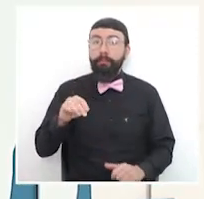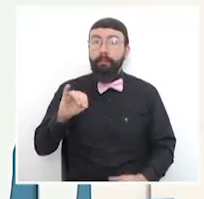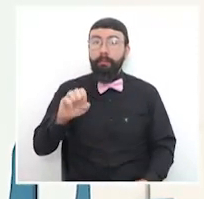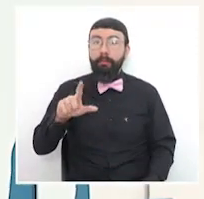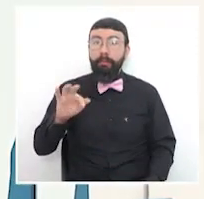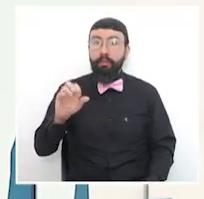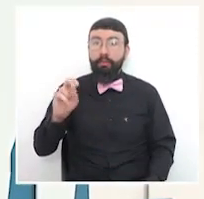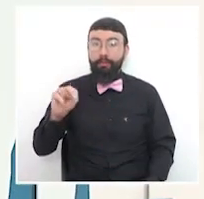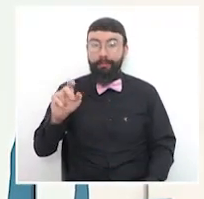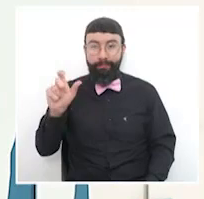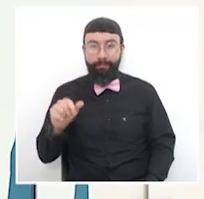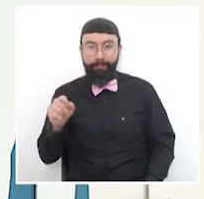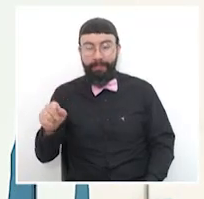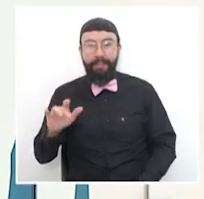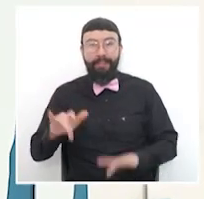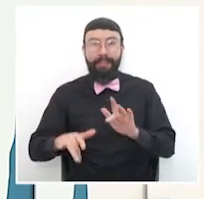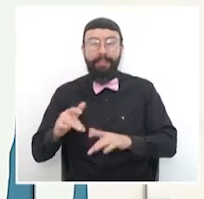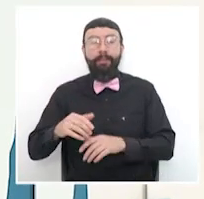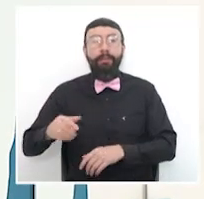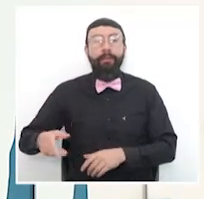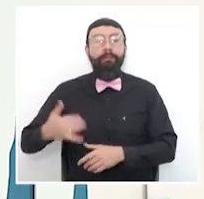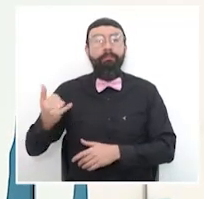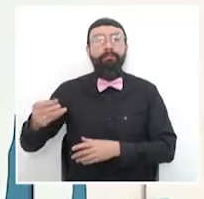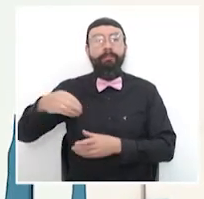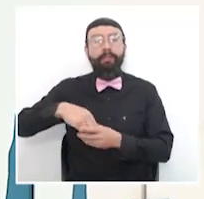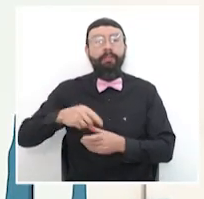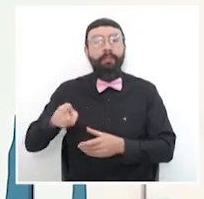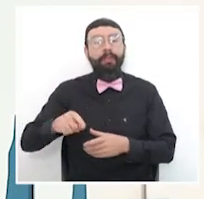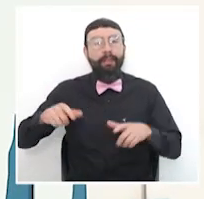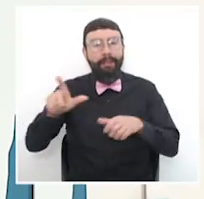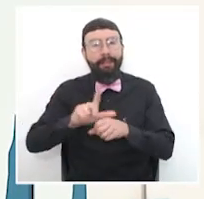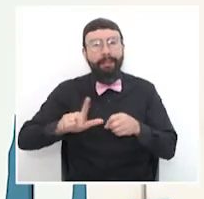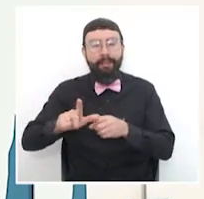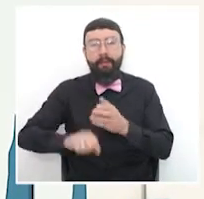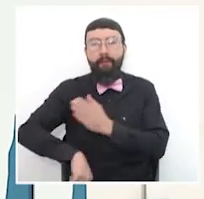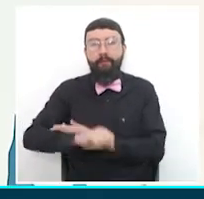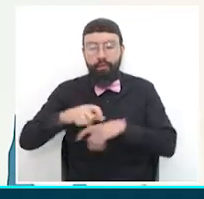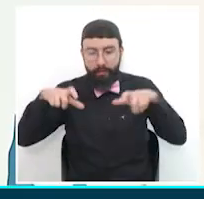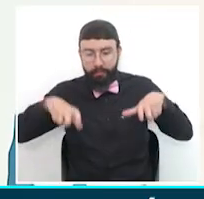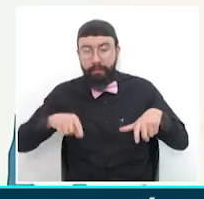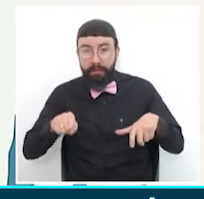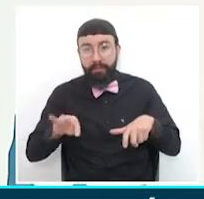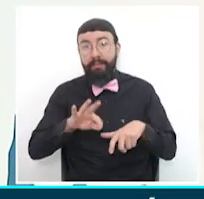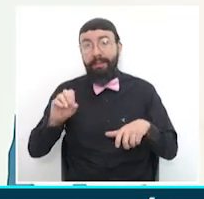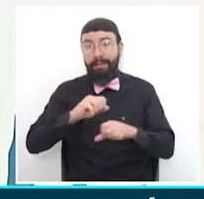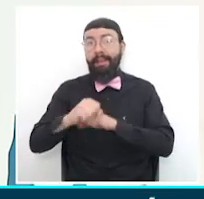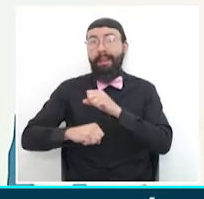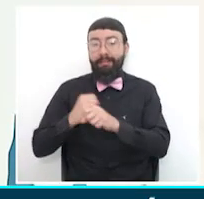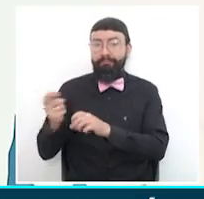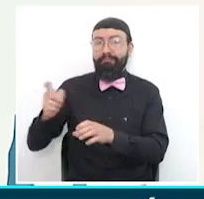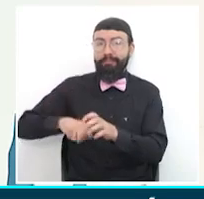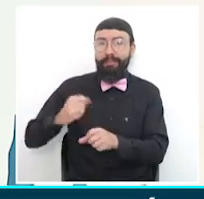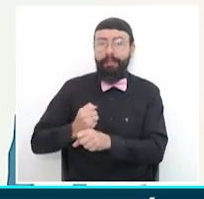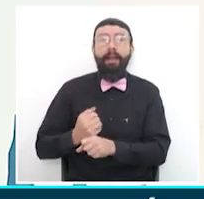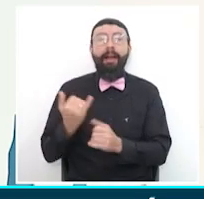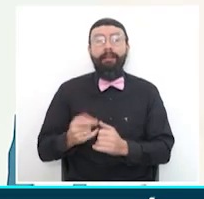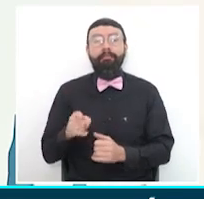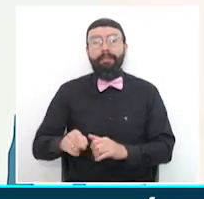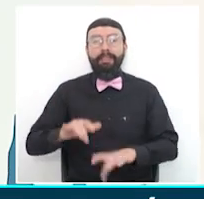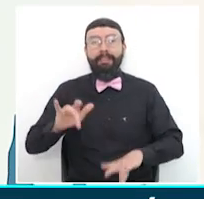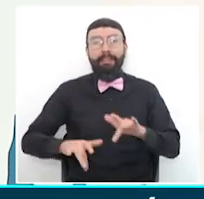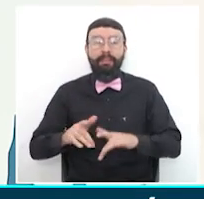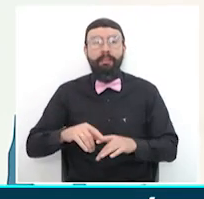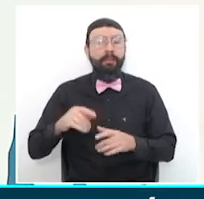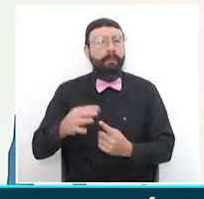actual secretario ejecutivo de la Liga Caldense de Fútbol de Salón y con más de 30 años en la actividad, es a partir de este momento el secretario general de la